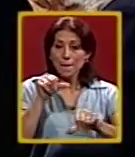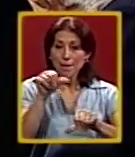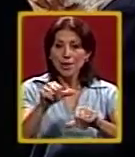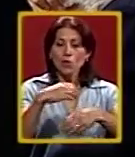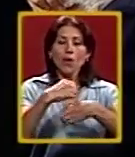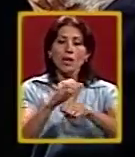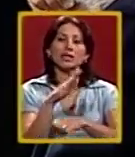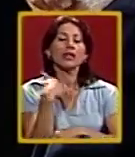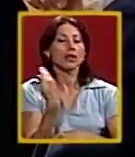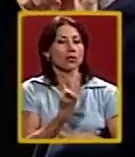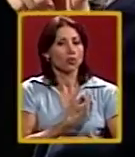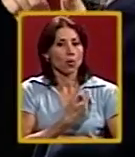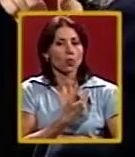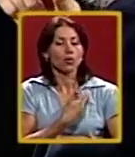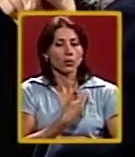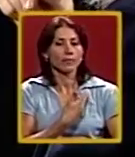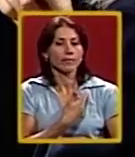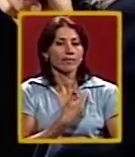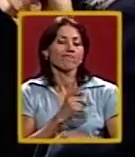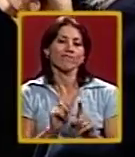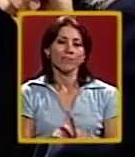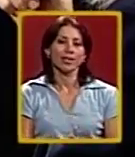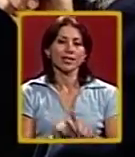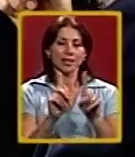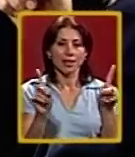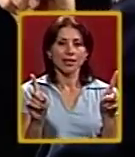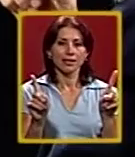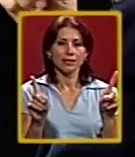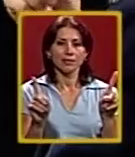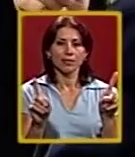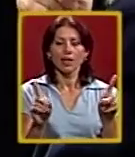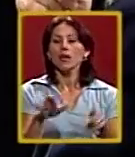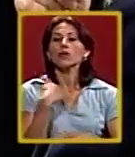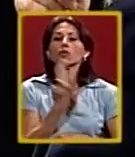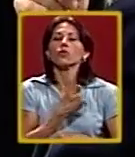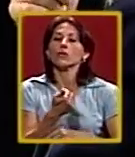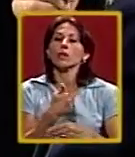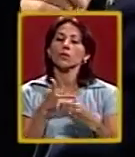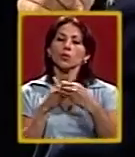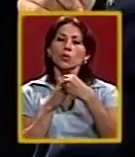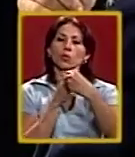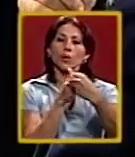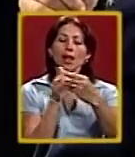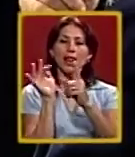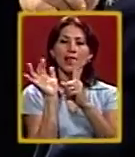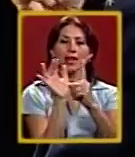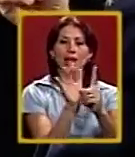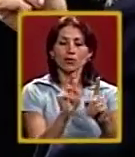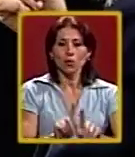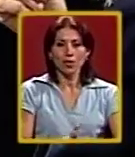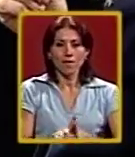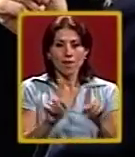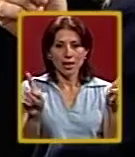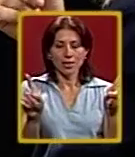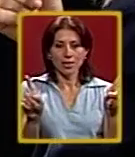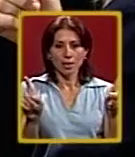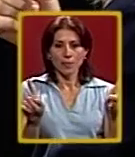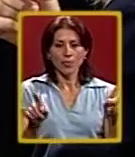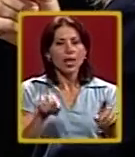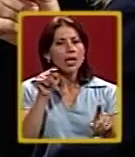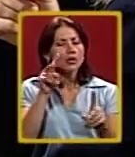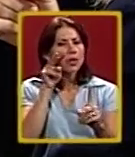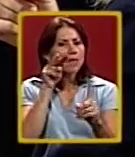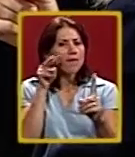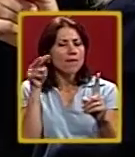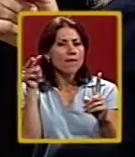hace ser distintas, nos hace tener un liderazgo diferente, eso de ver el panorama más